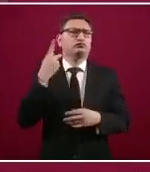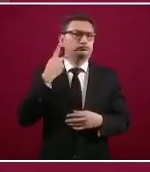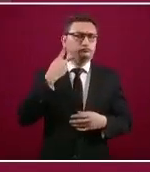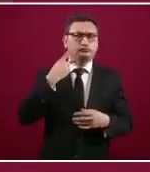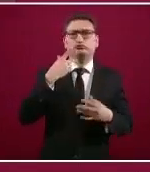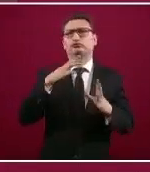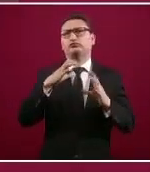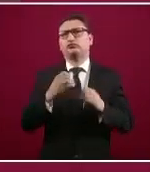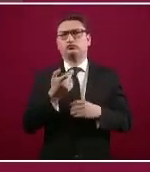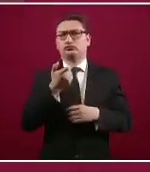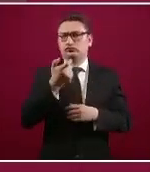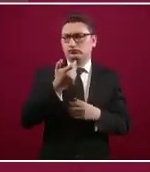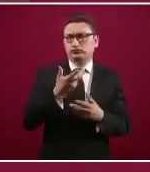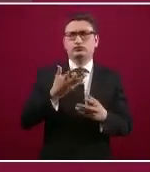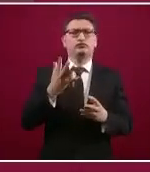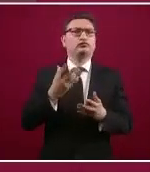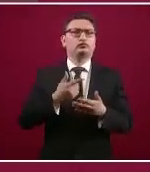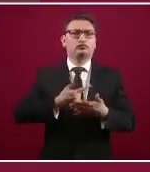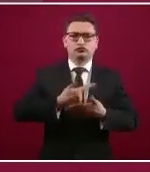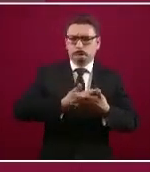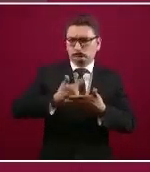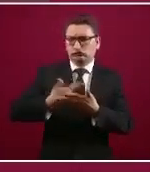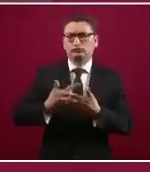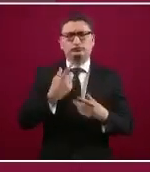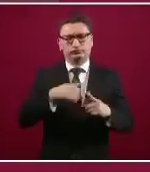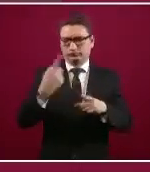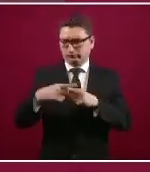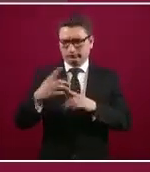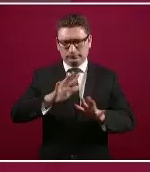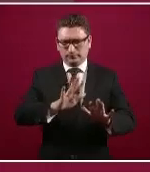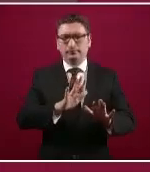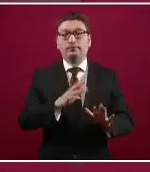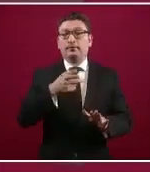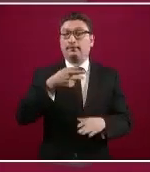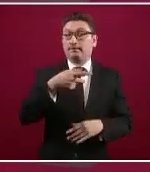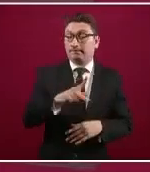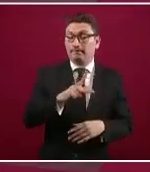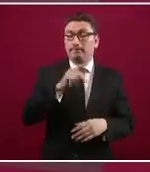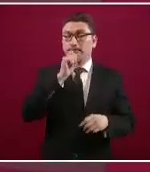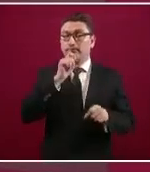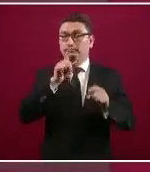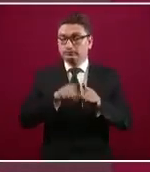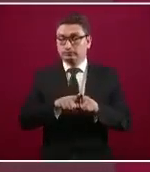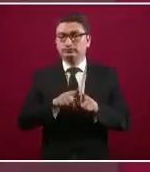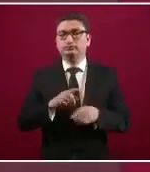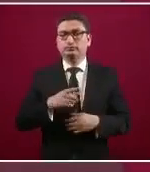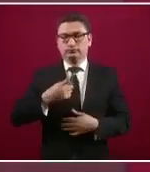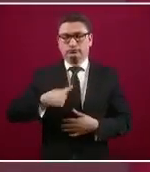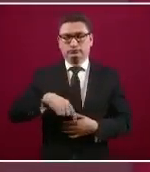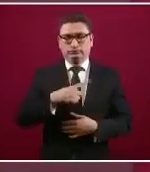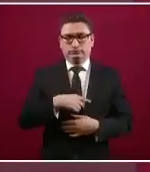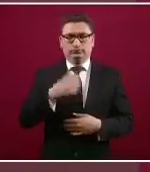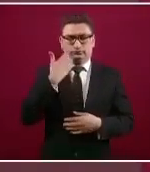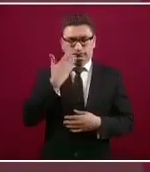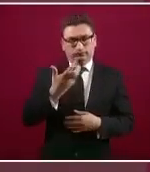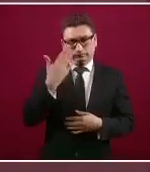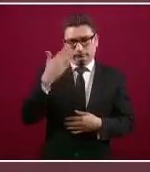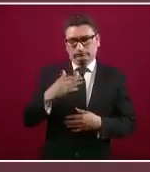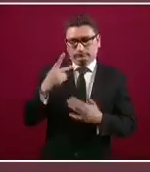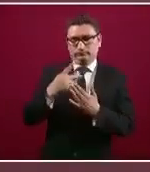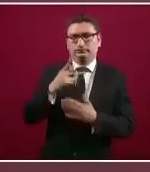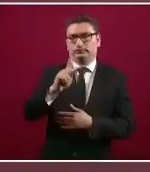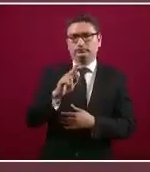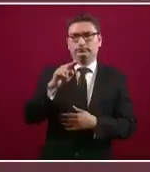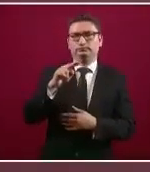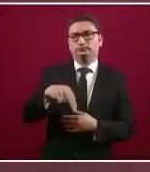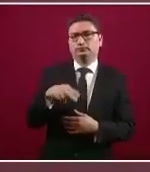o economía o contabilidad, pero también de acuerdo al plan de